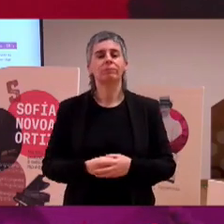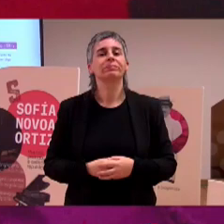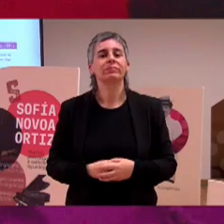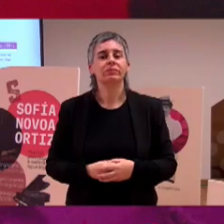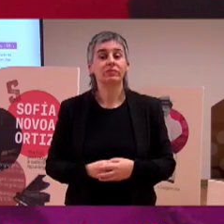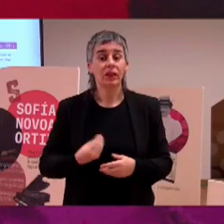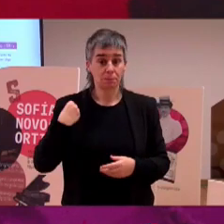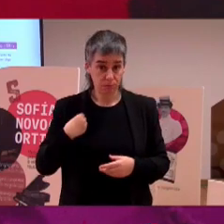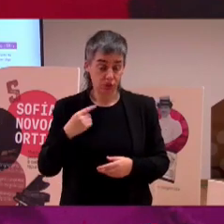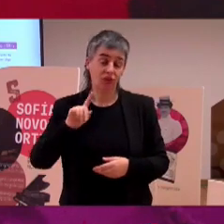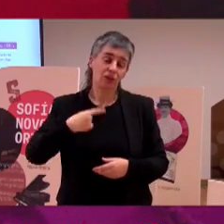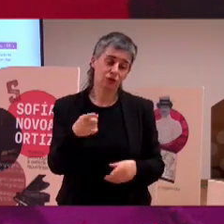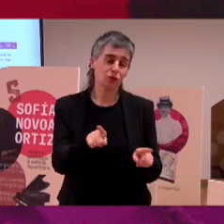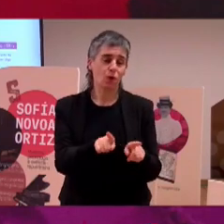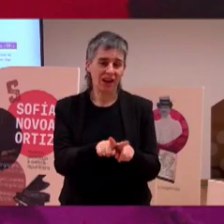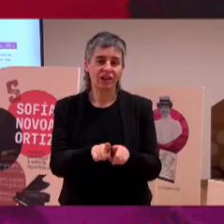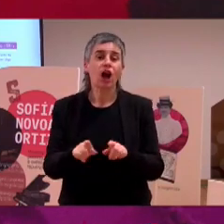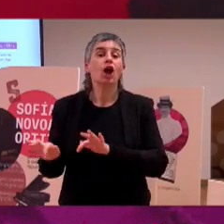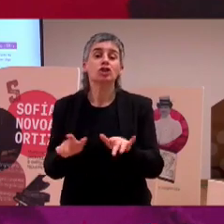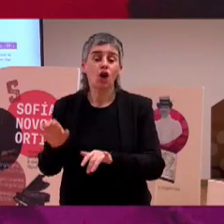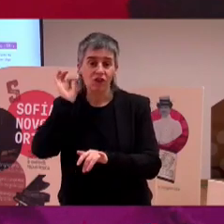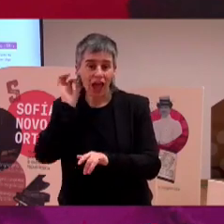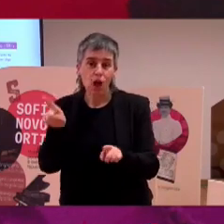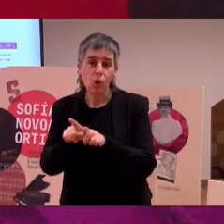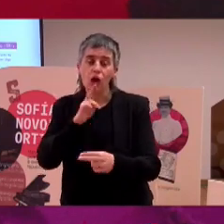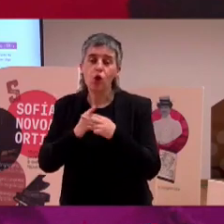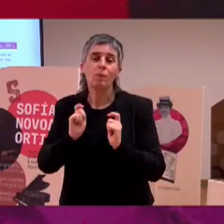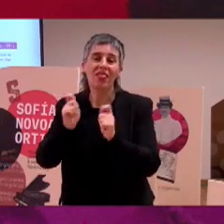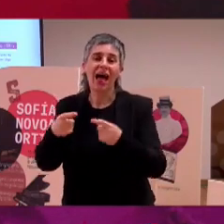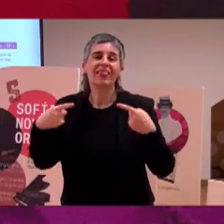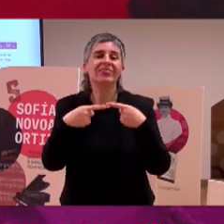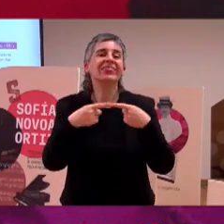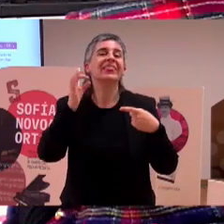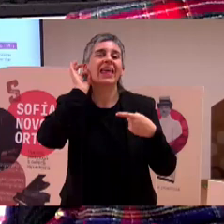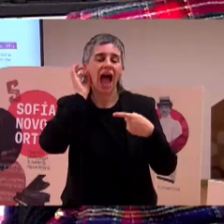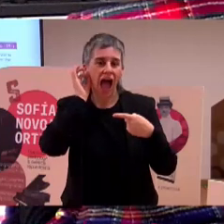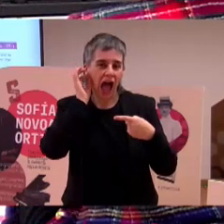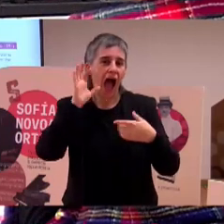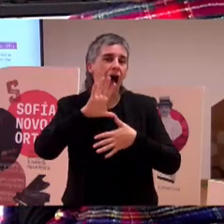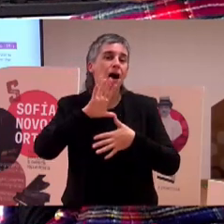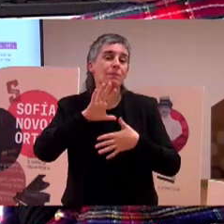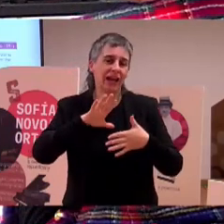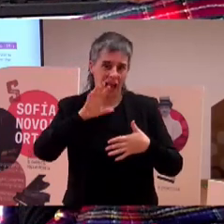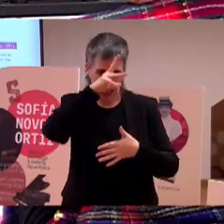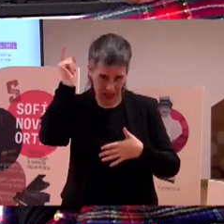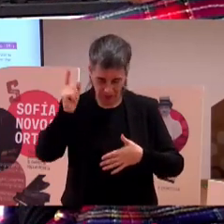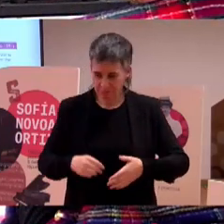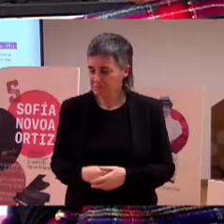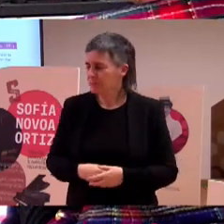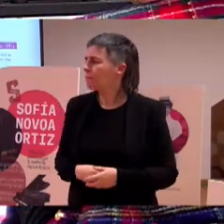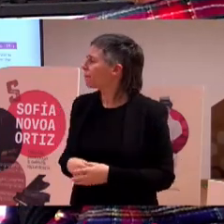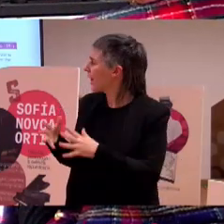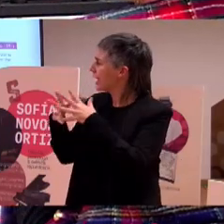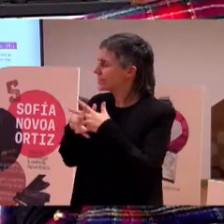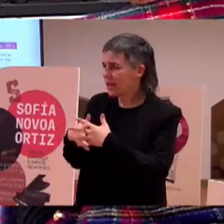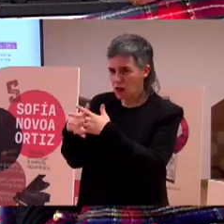ya la tía americana. A tía Sofía de América. Claro. E nos Estados Unidos, bueno, aparte do contacto